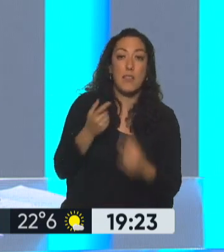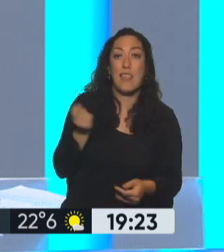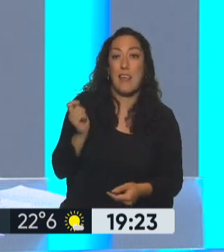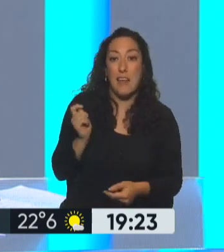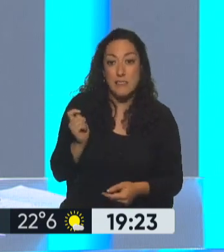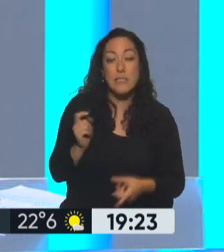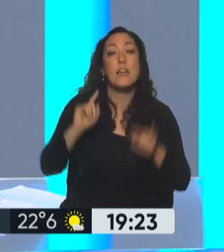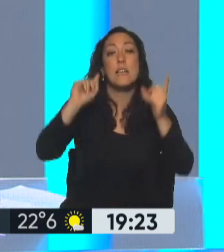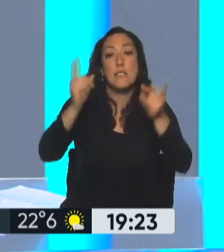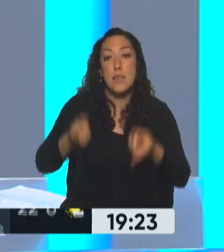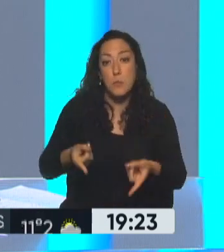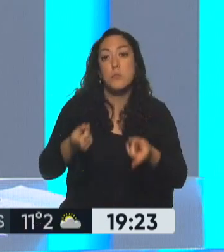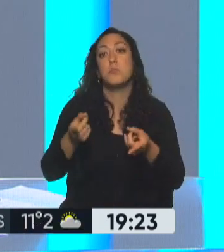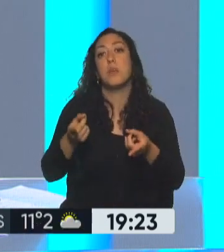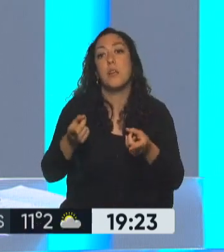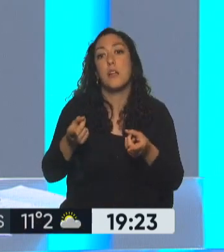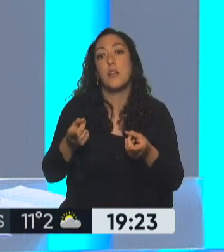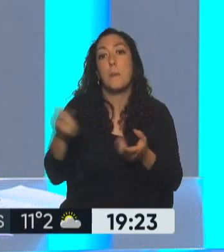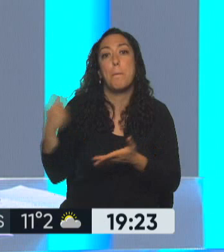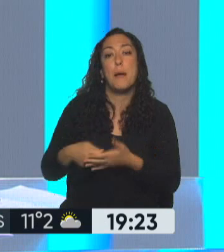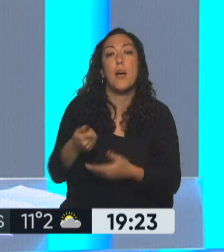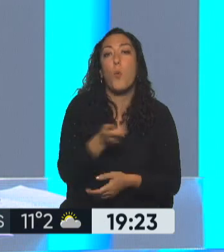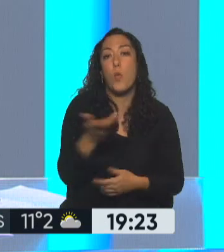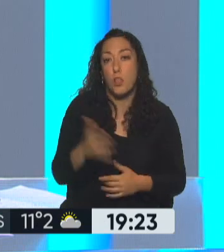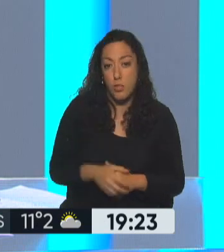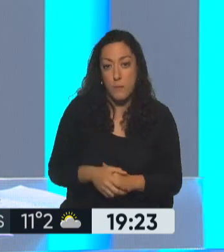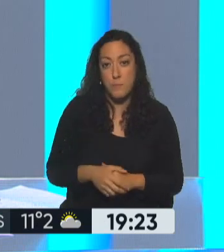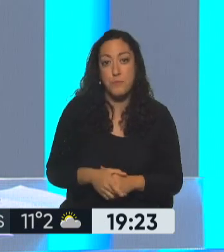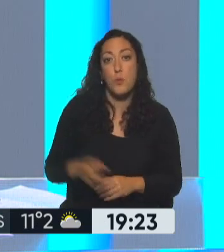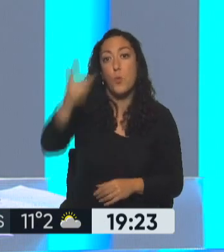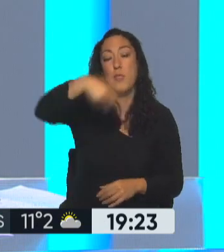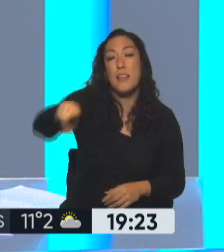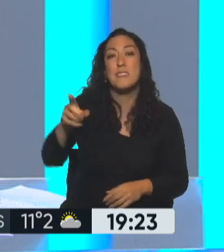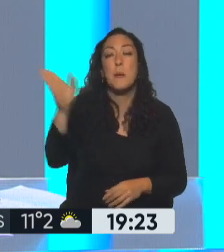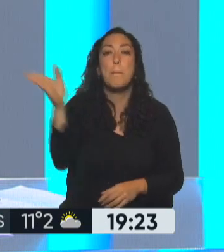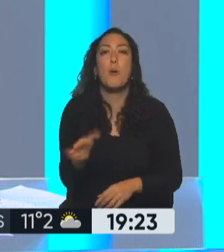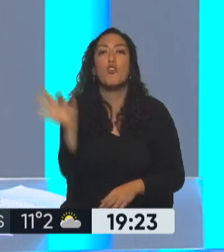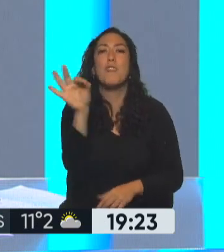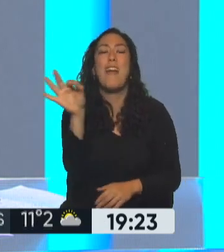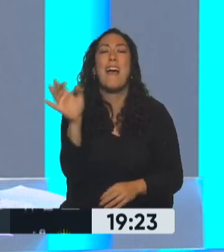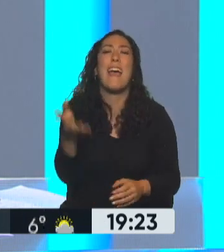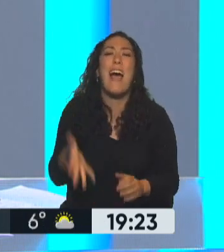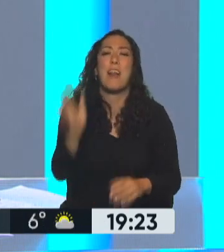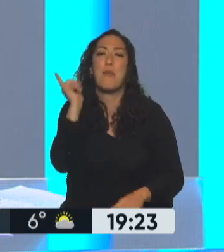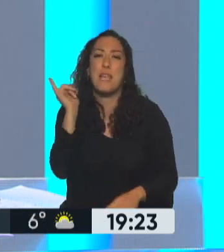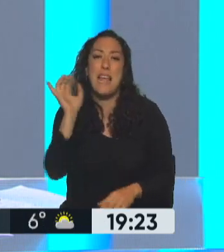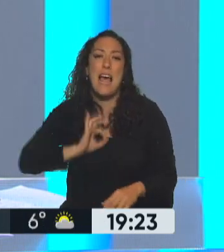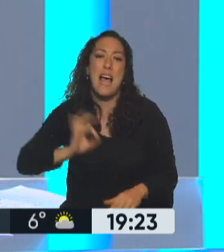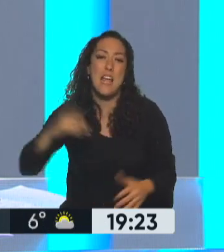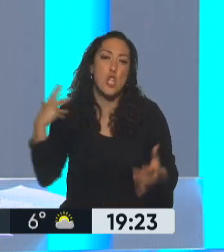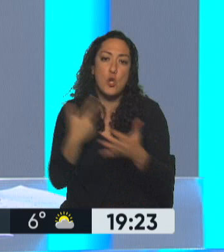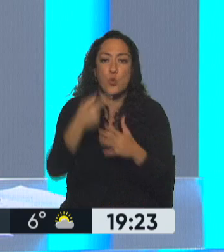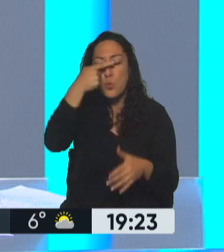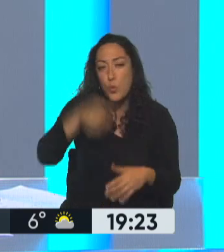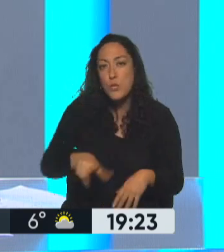esto sino también Cuánto les pagaron Adivina qué porcentaje en estos años